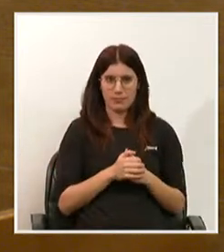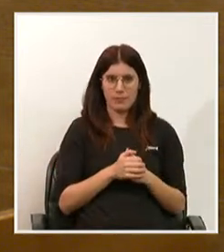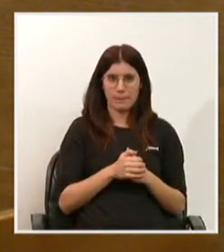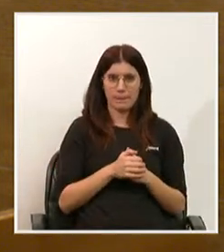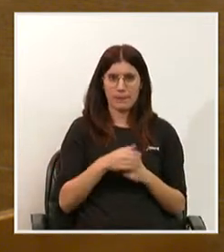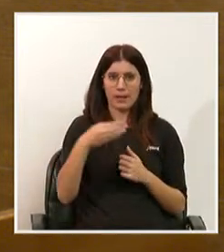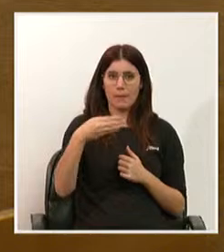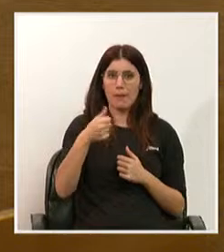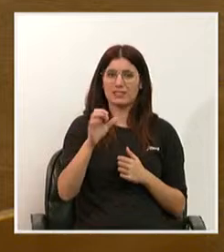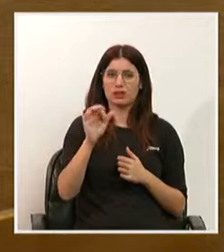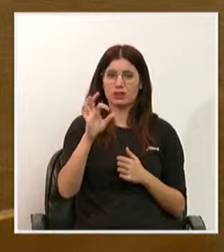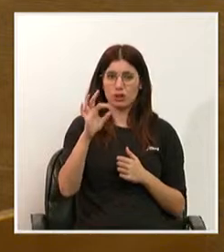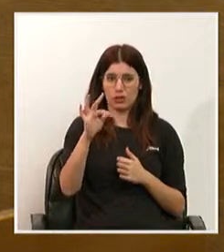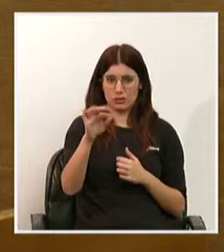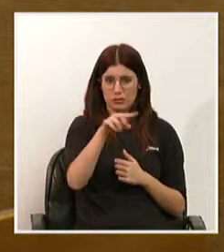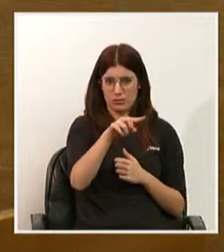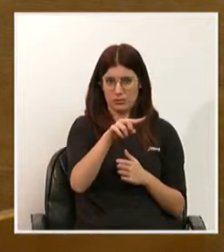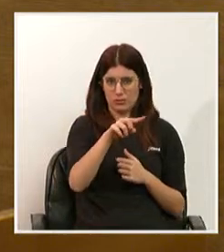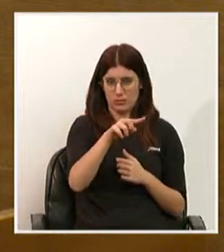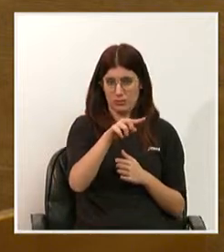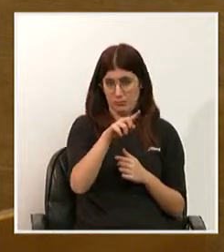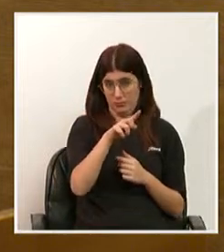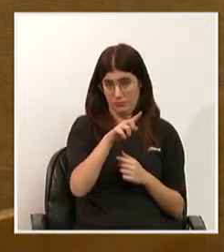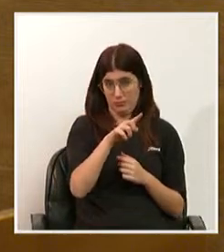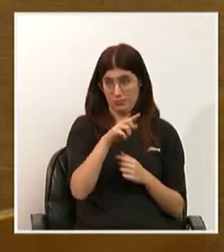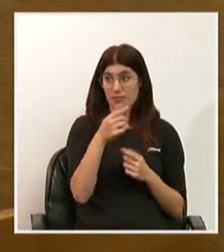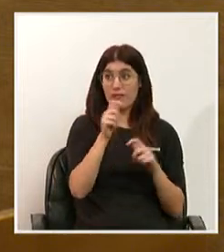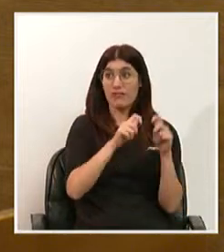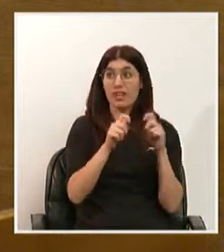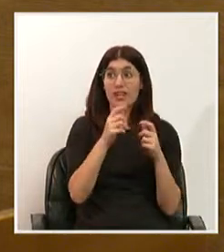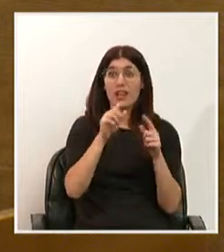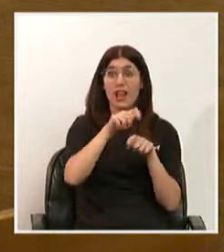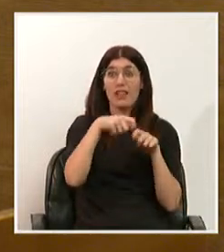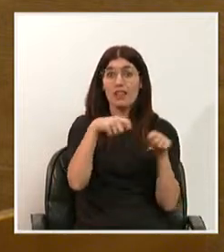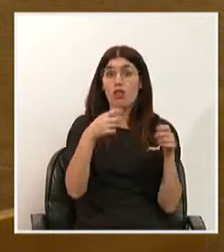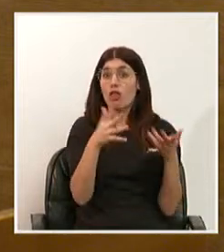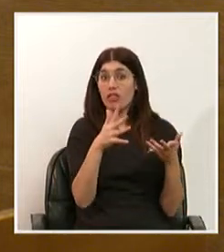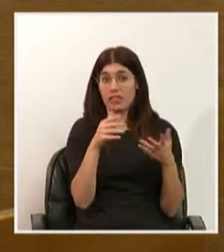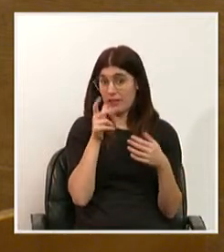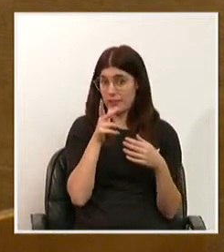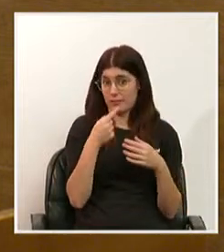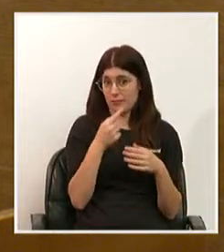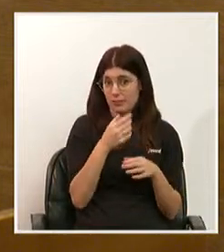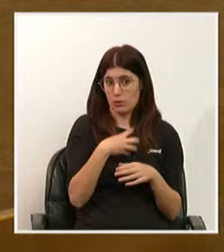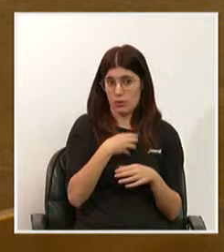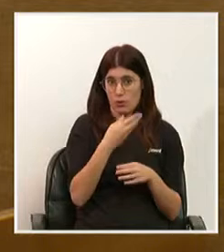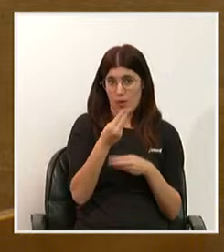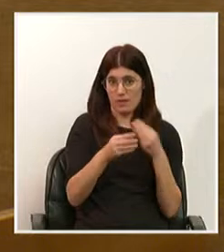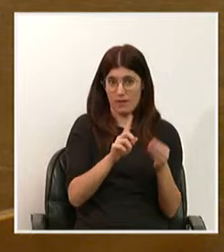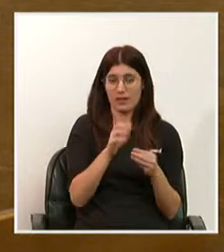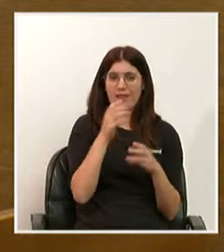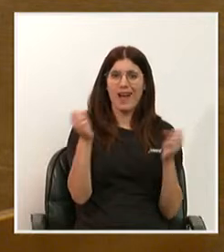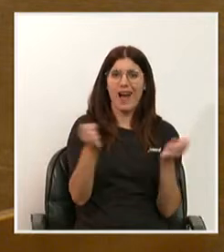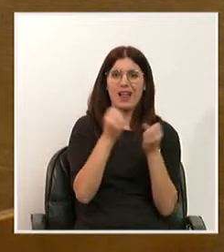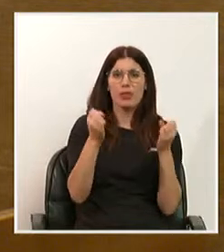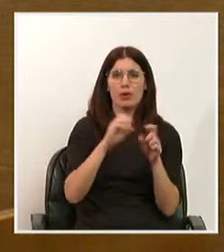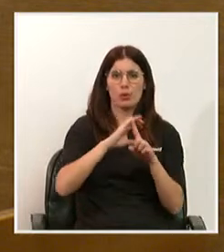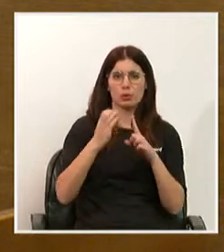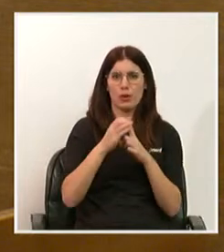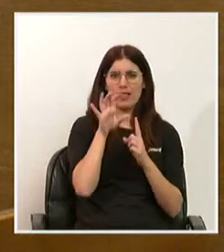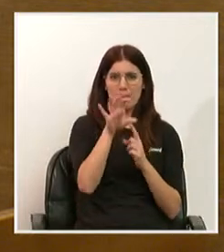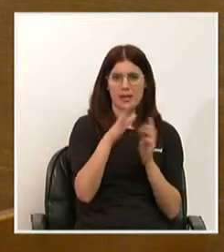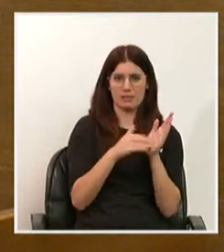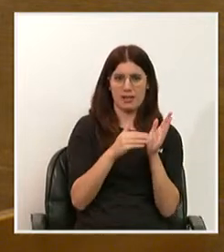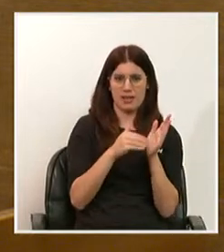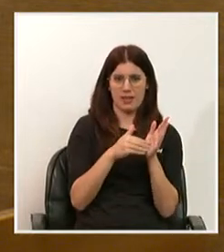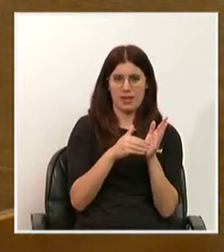asocia el no di una una cultural del país Valencia